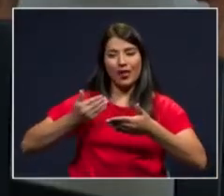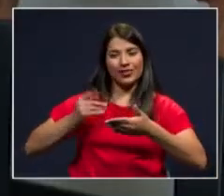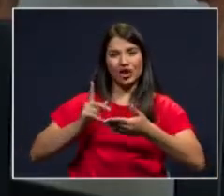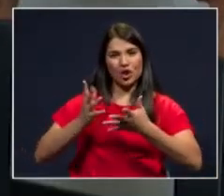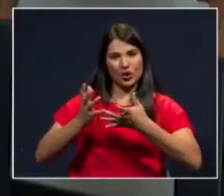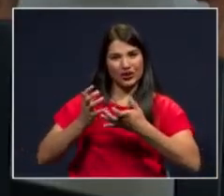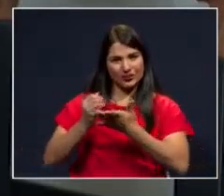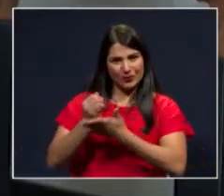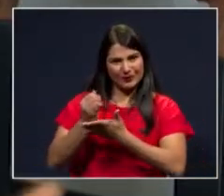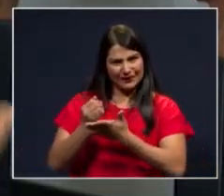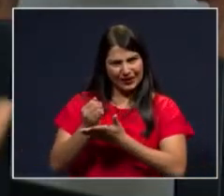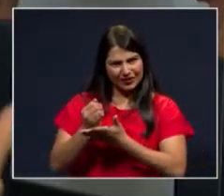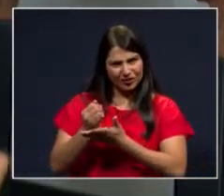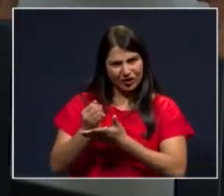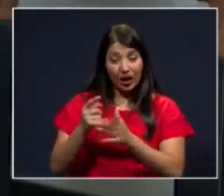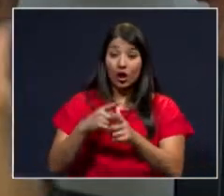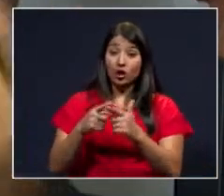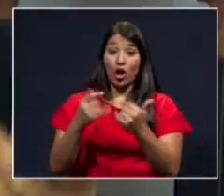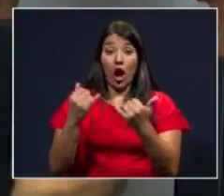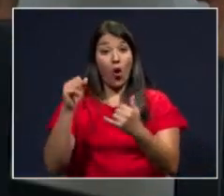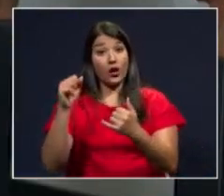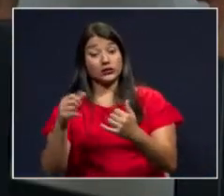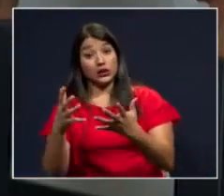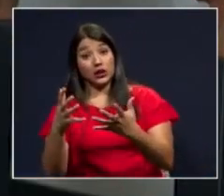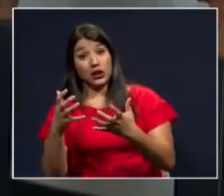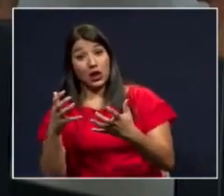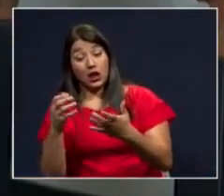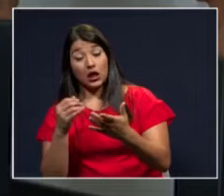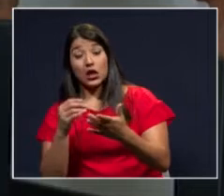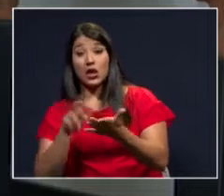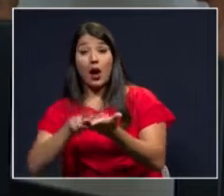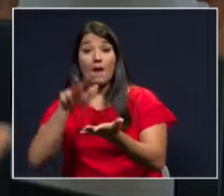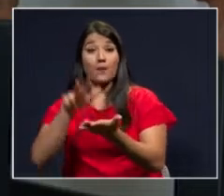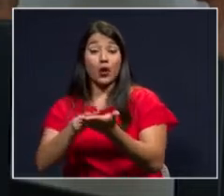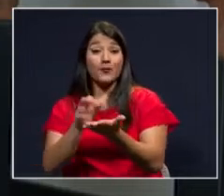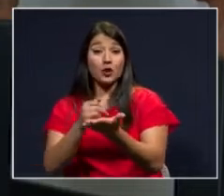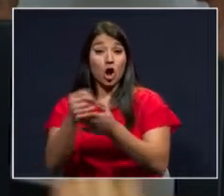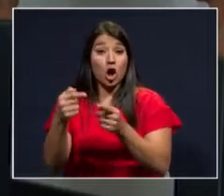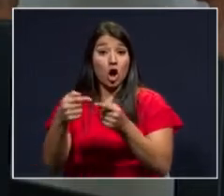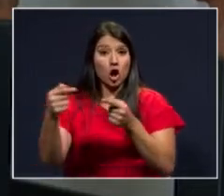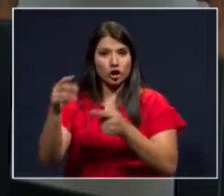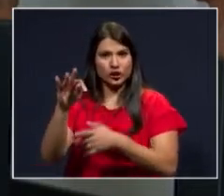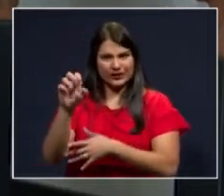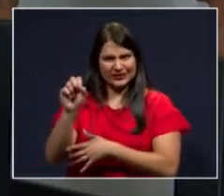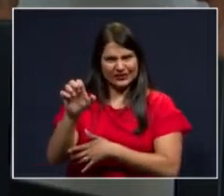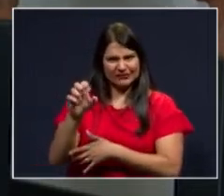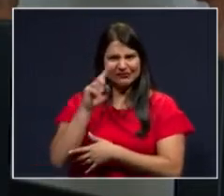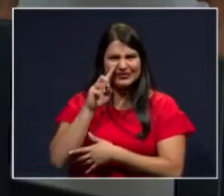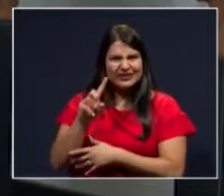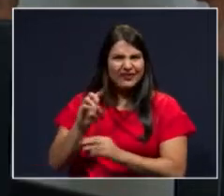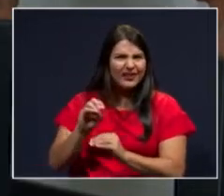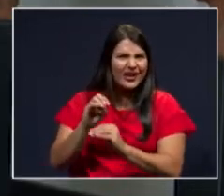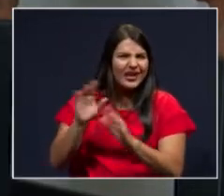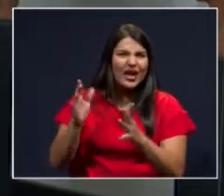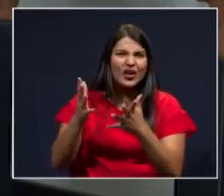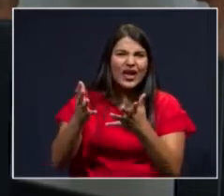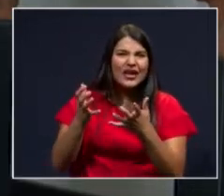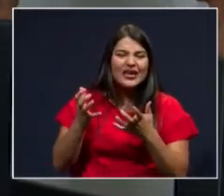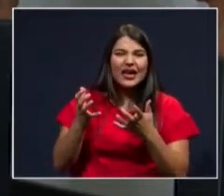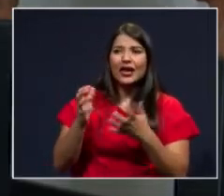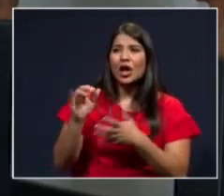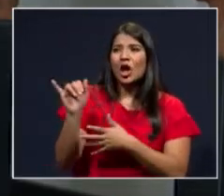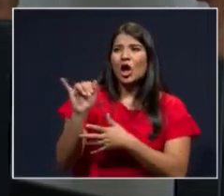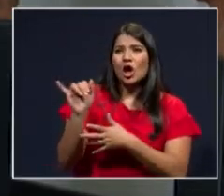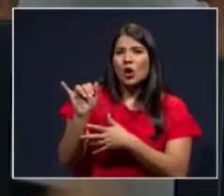bien aprueban una investigación contra el Tribunal Supremo de Elecciones en una clara intención de intimidar al Tribunal Supremo